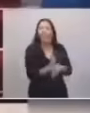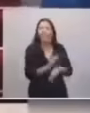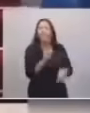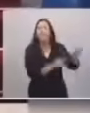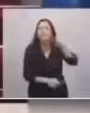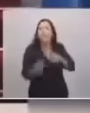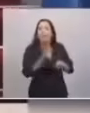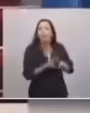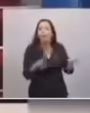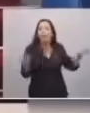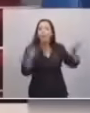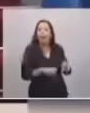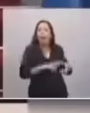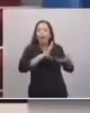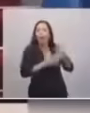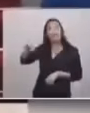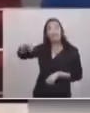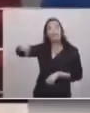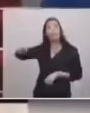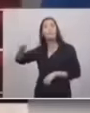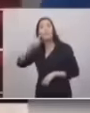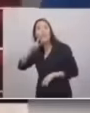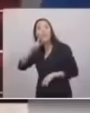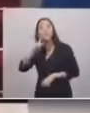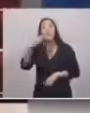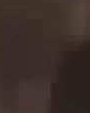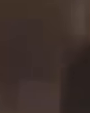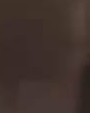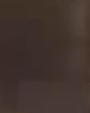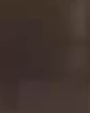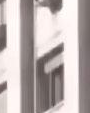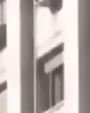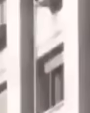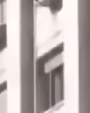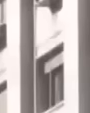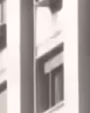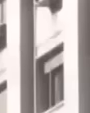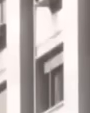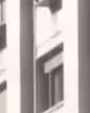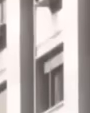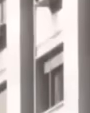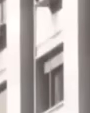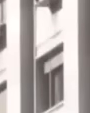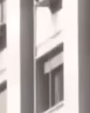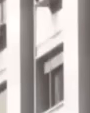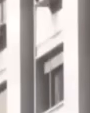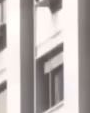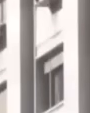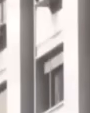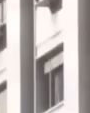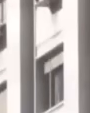exclusivo lo que estás viendo abajo a la derecha es la puerta del Ministerio de economía así está ahora el Ministerio de economía Mira Ahí está todo